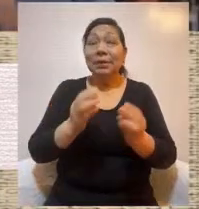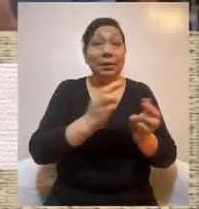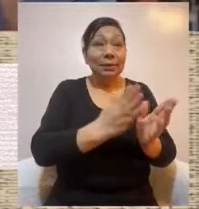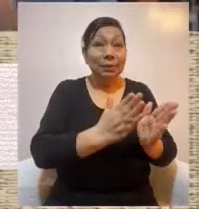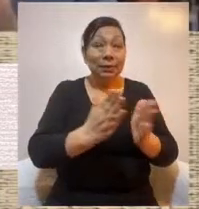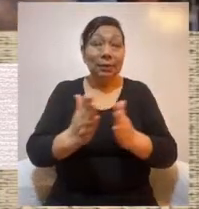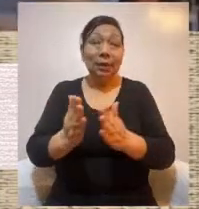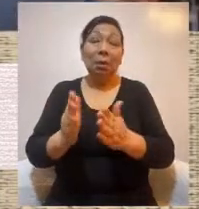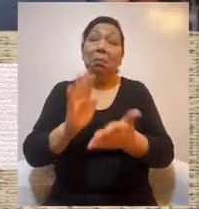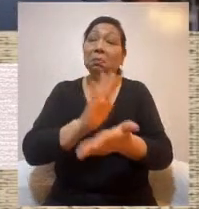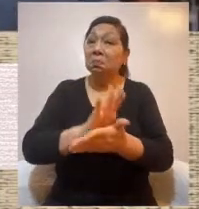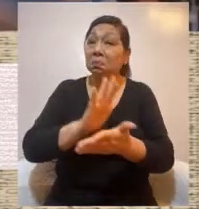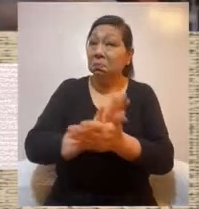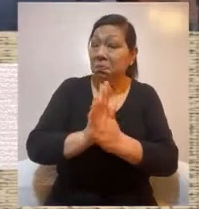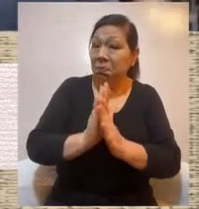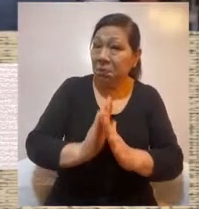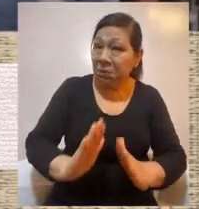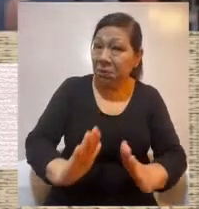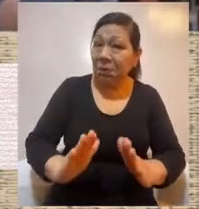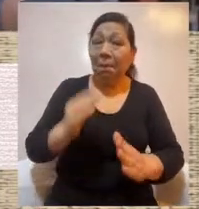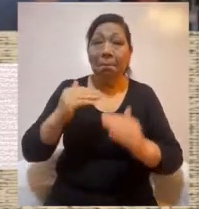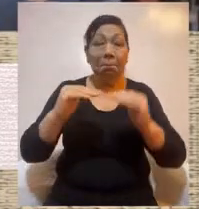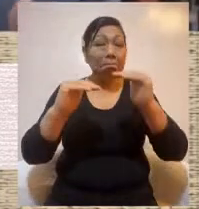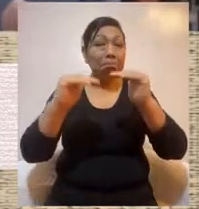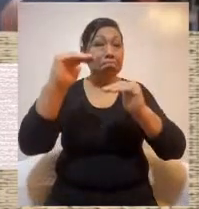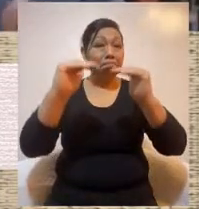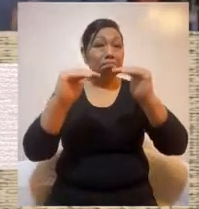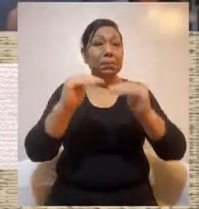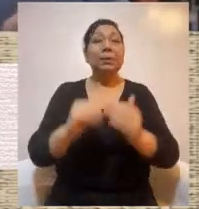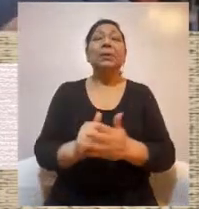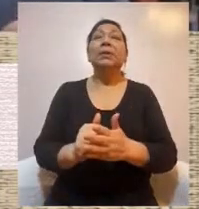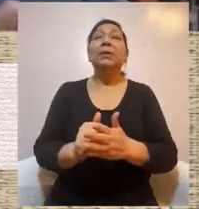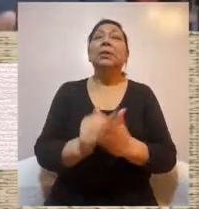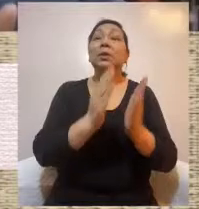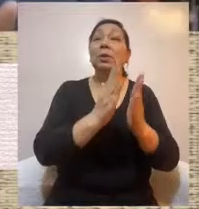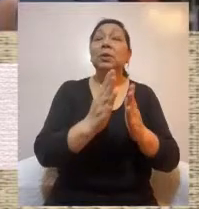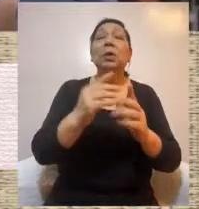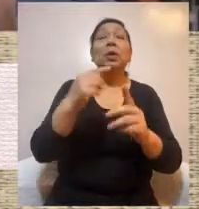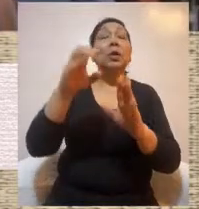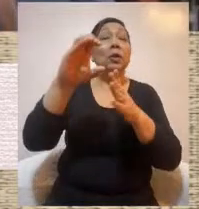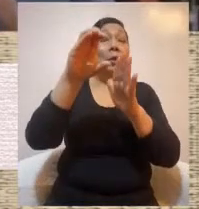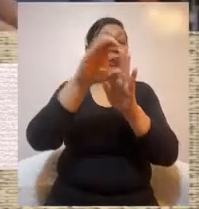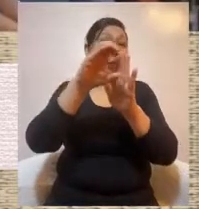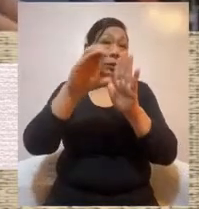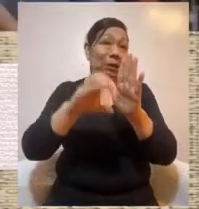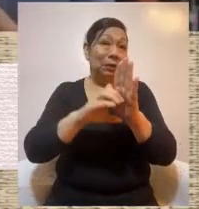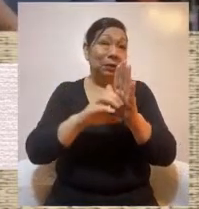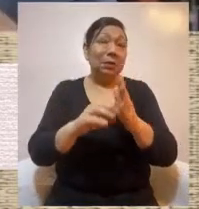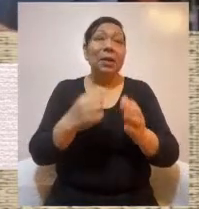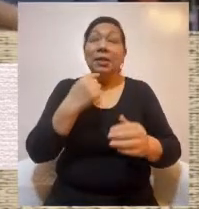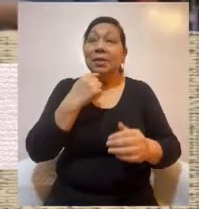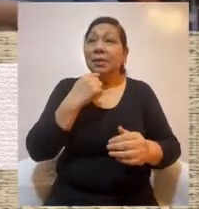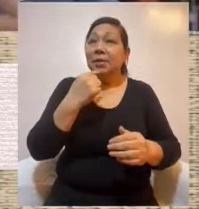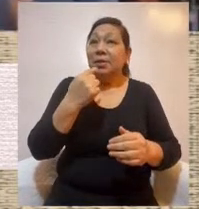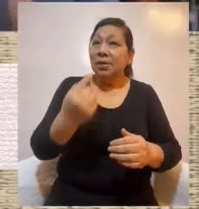en la medida en que pacifican o establecen parámetros determinantes para el orden constitucional,